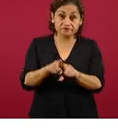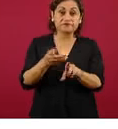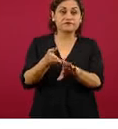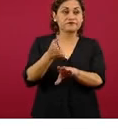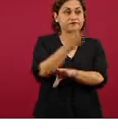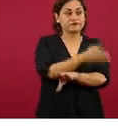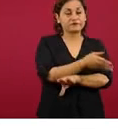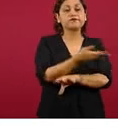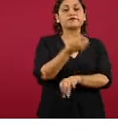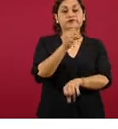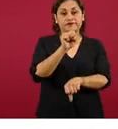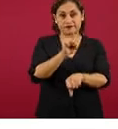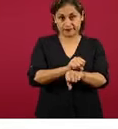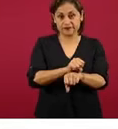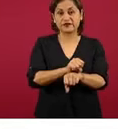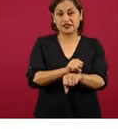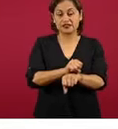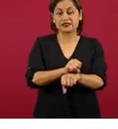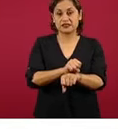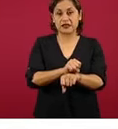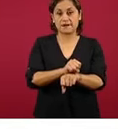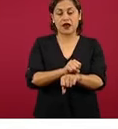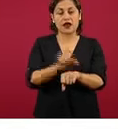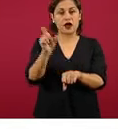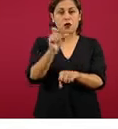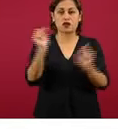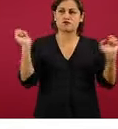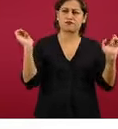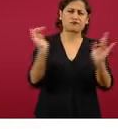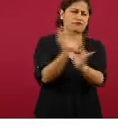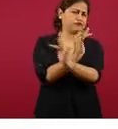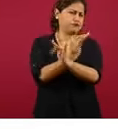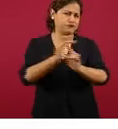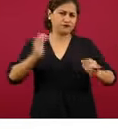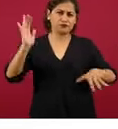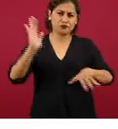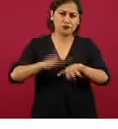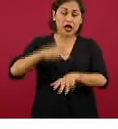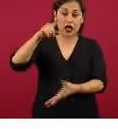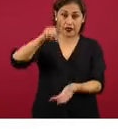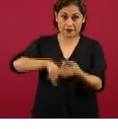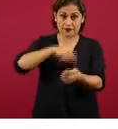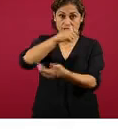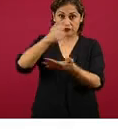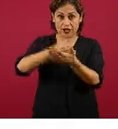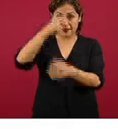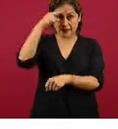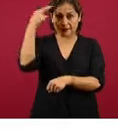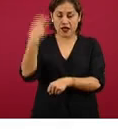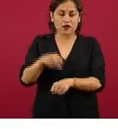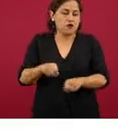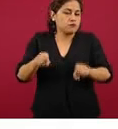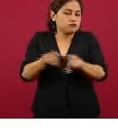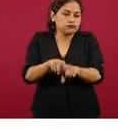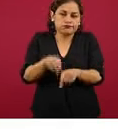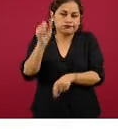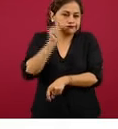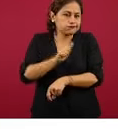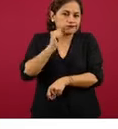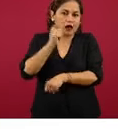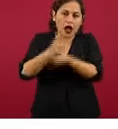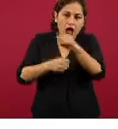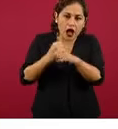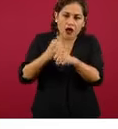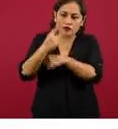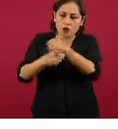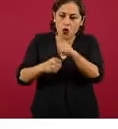que fue la semana previa, que es de las semanas de mayor movilidad tradicionalmente en la Ciudad de México año con año, pero ya esta